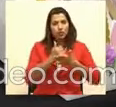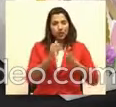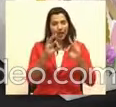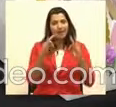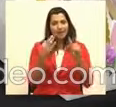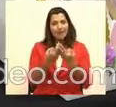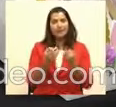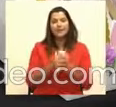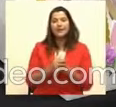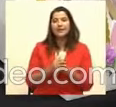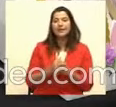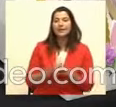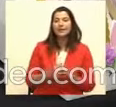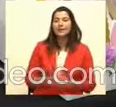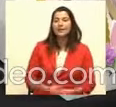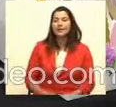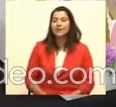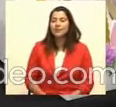¿y quién es el que manda en la empresa?